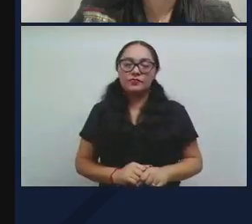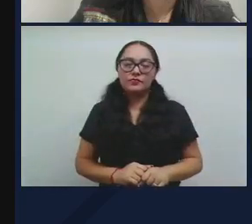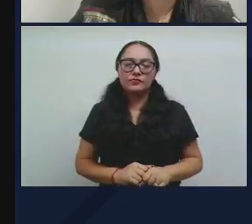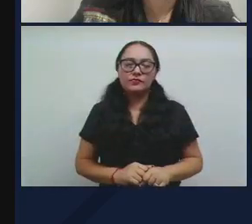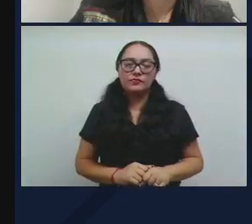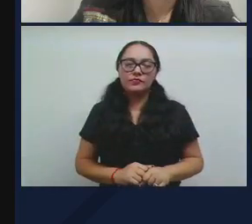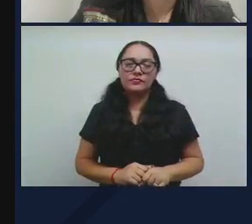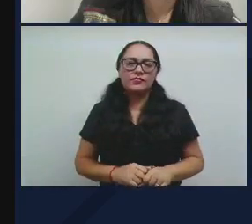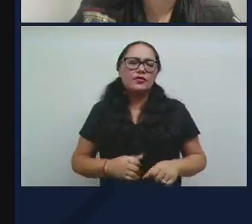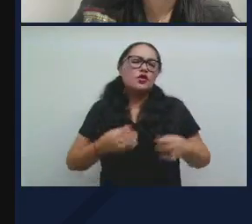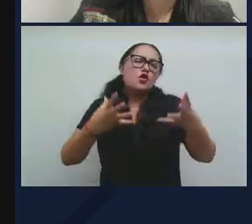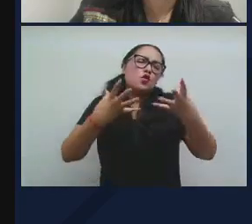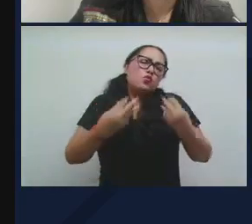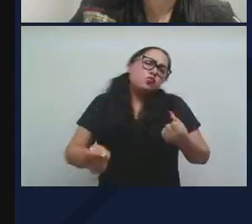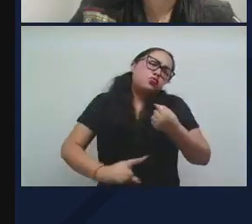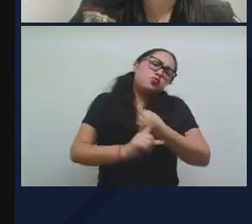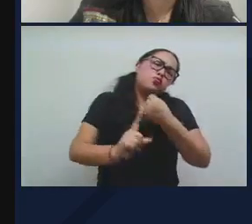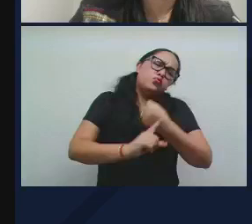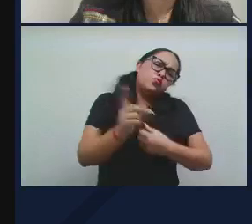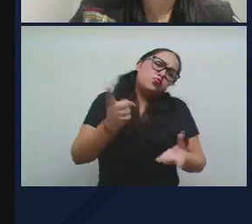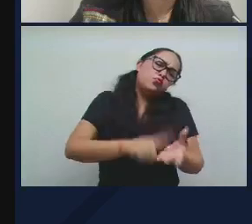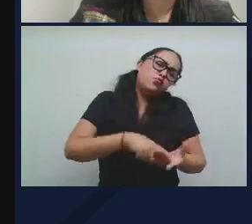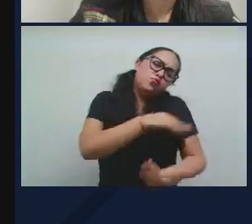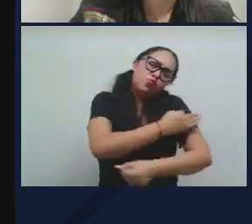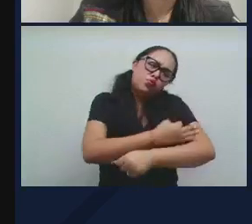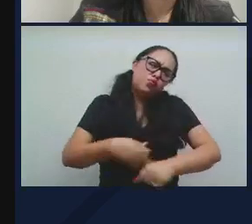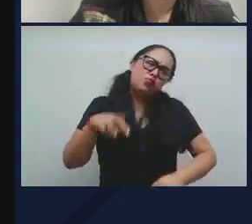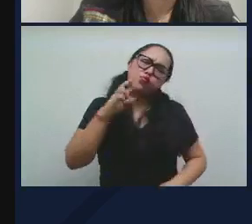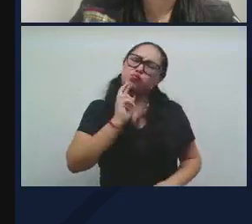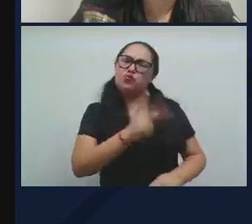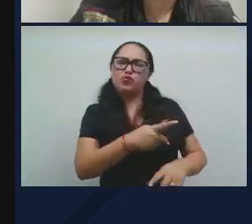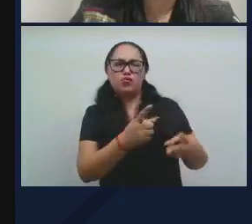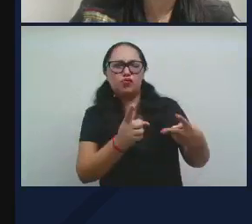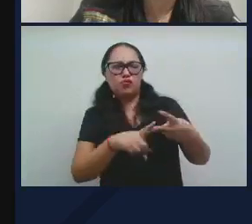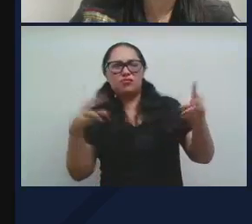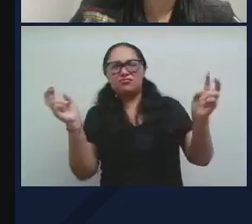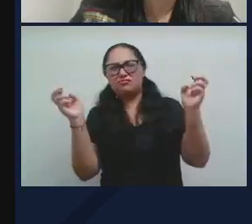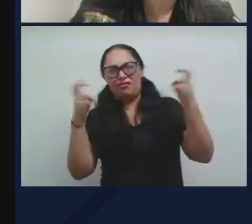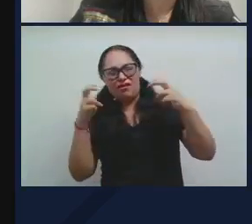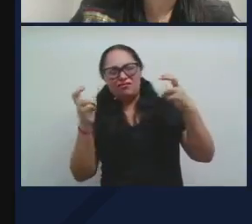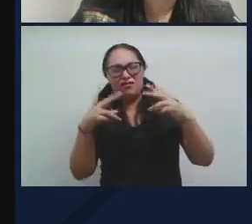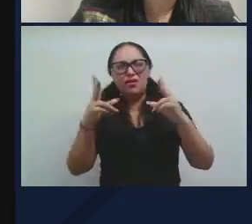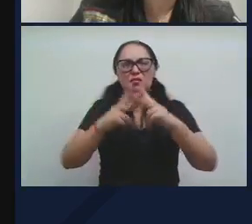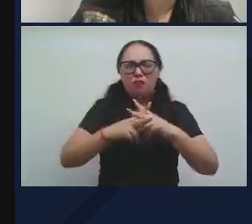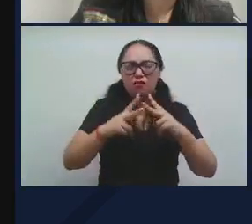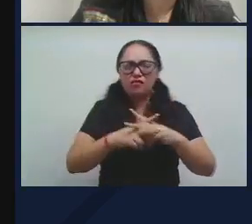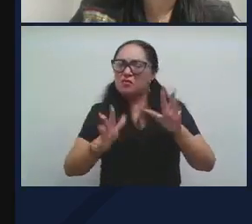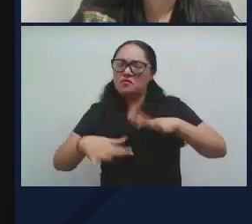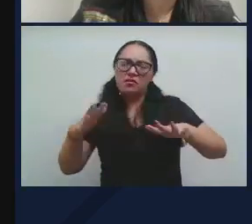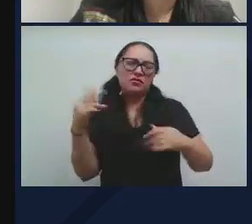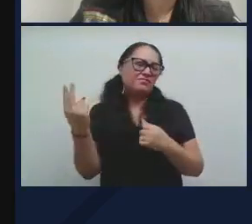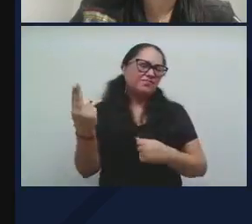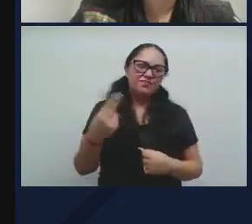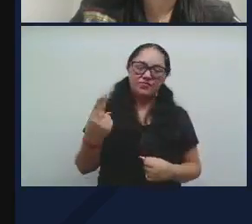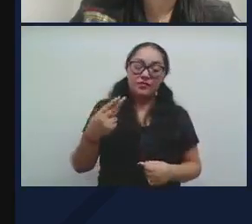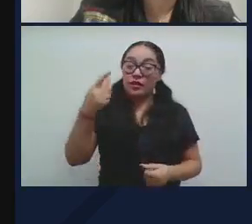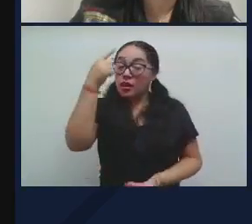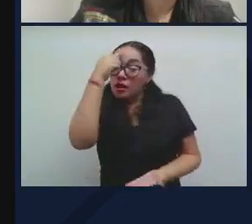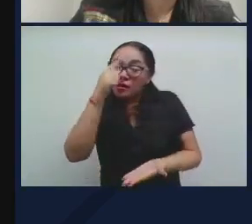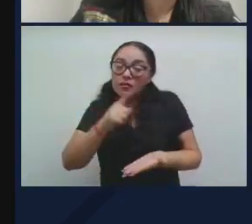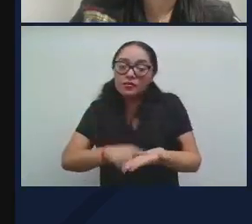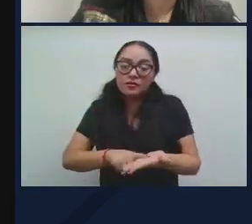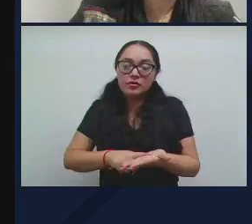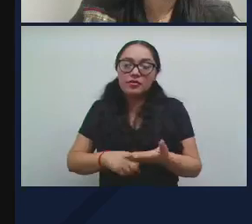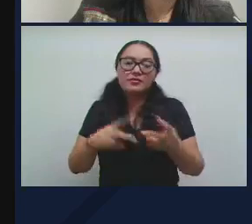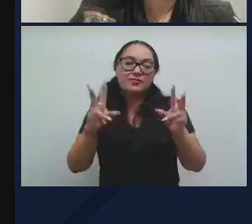situaciones entre la familia, peleas, y que a veces no es necesario, ¿no? Creo que una de las partes de que la sociedad